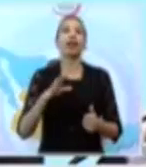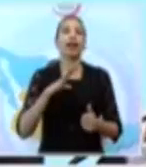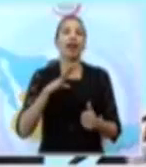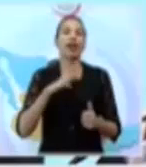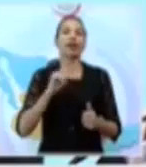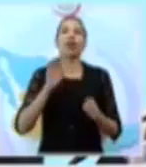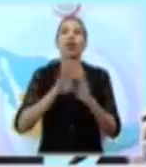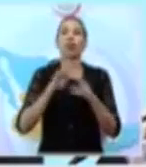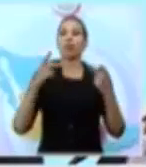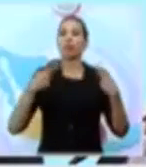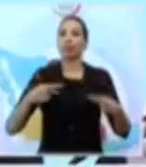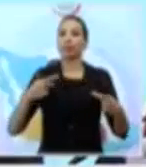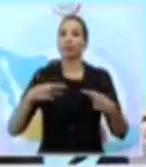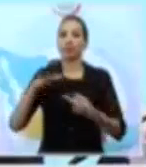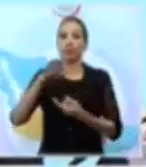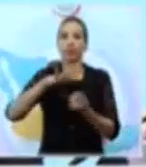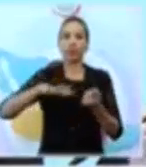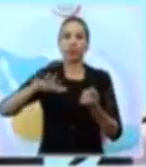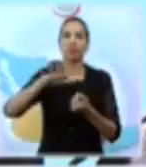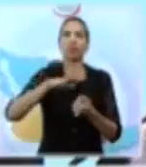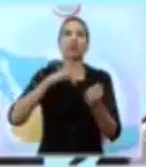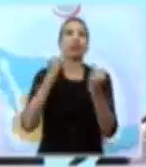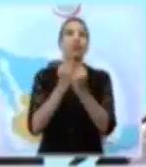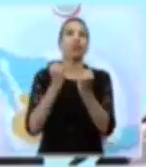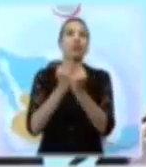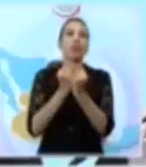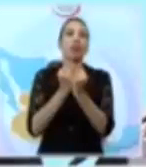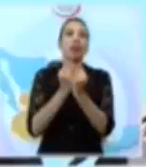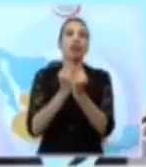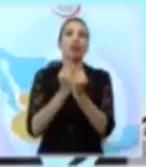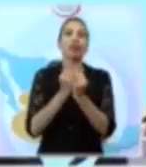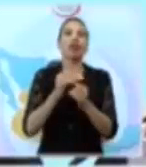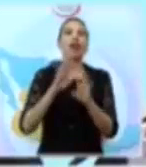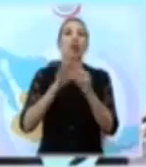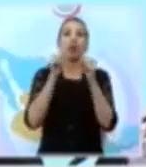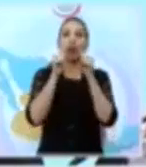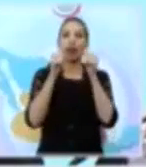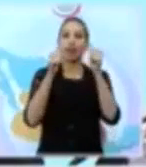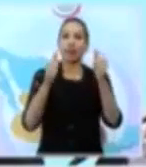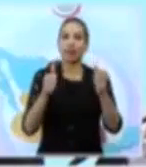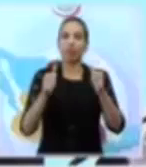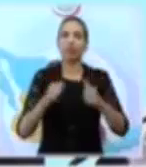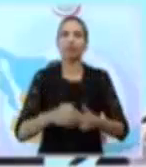entender a su interlocutor y también ser escuchado.